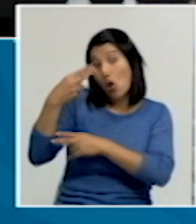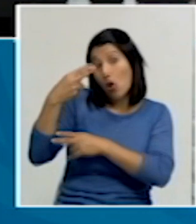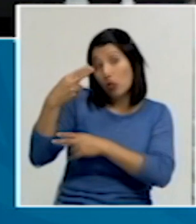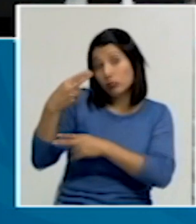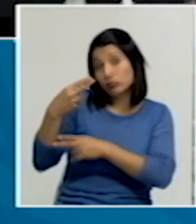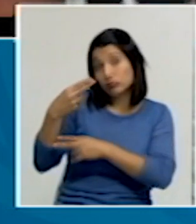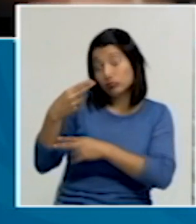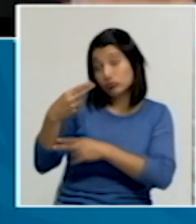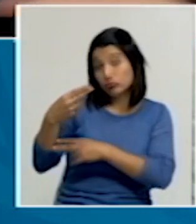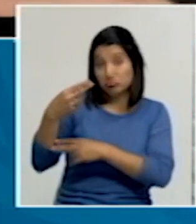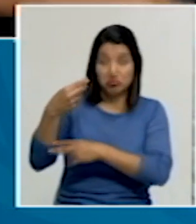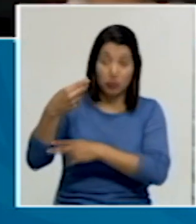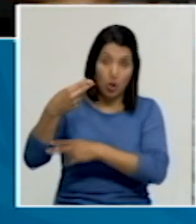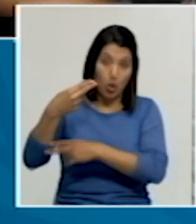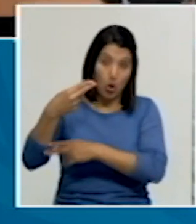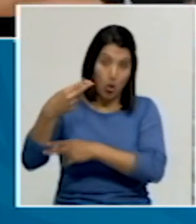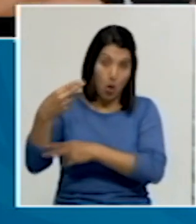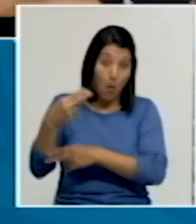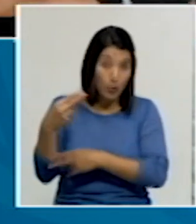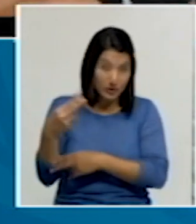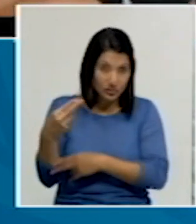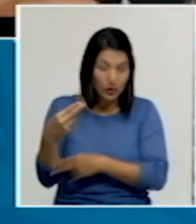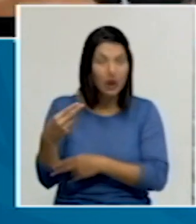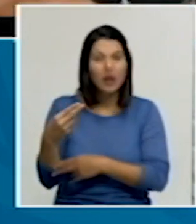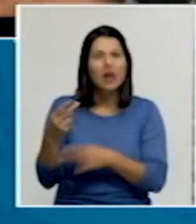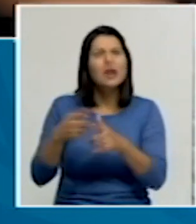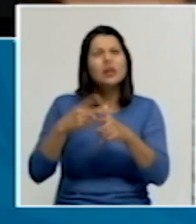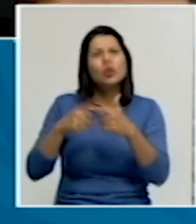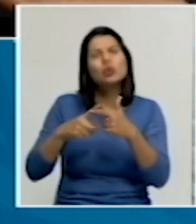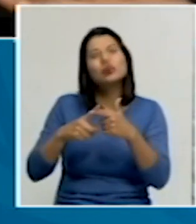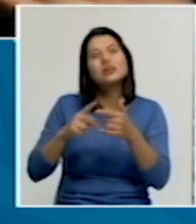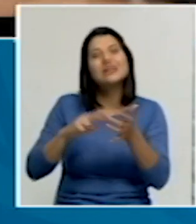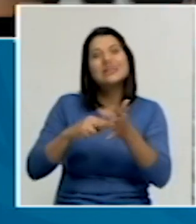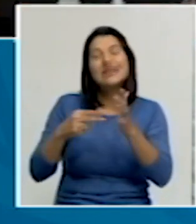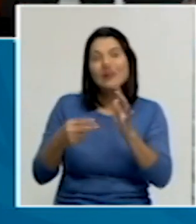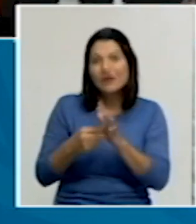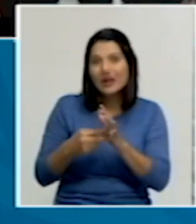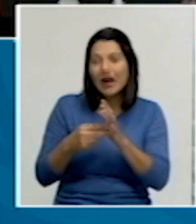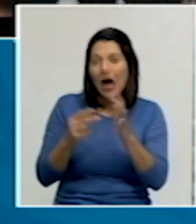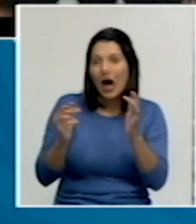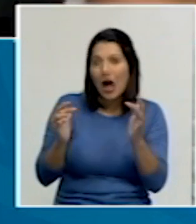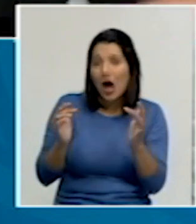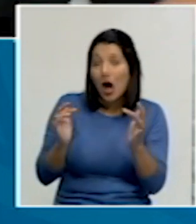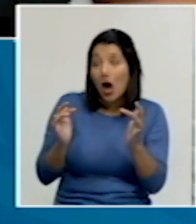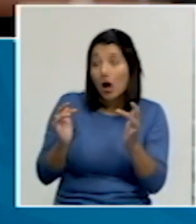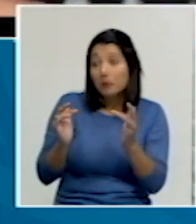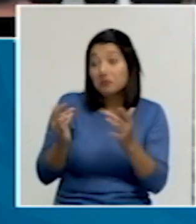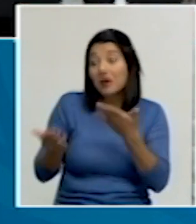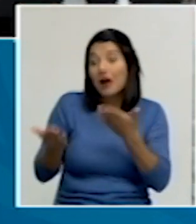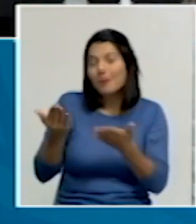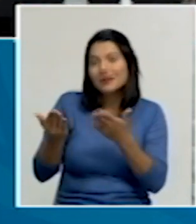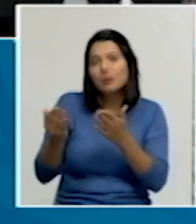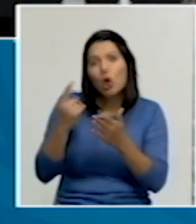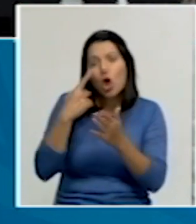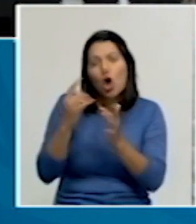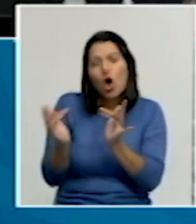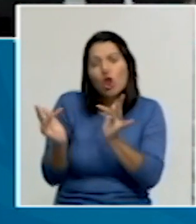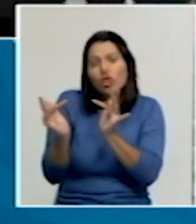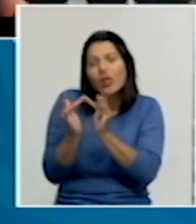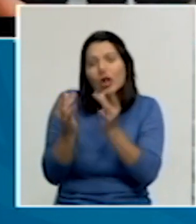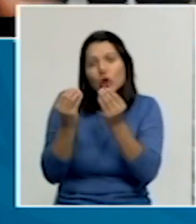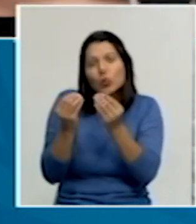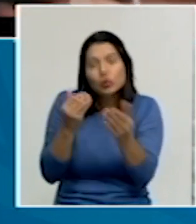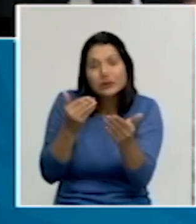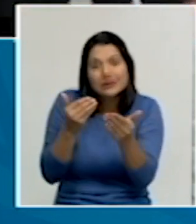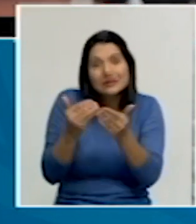hecho de que hay contacto muy cercano entre las personas probablemente hubo